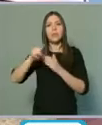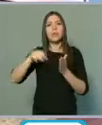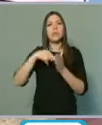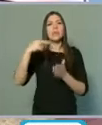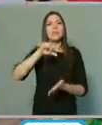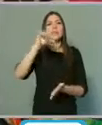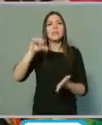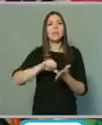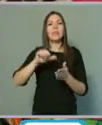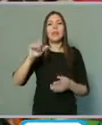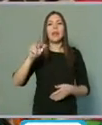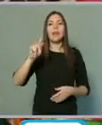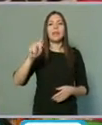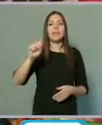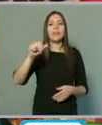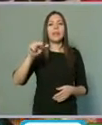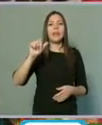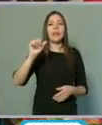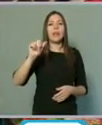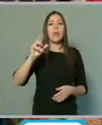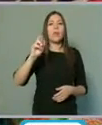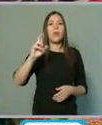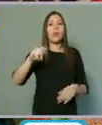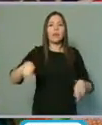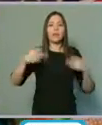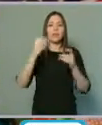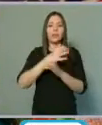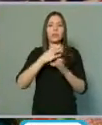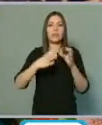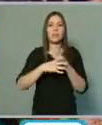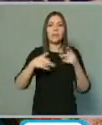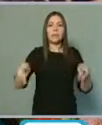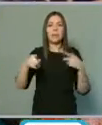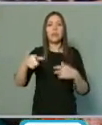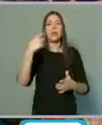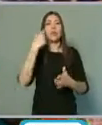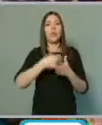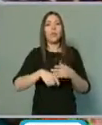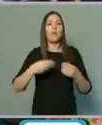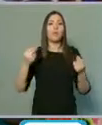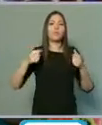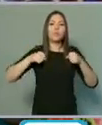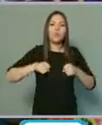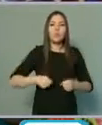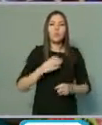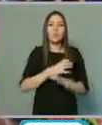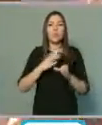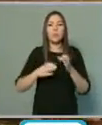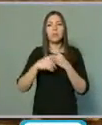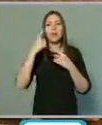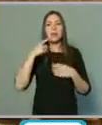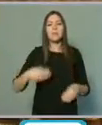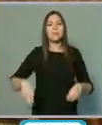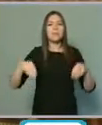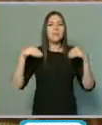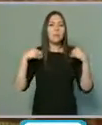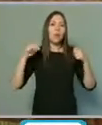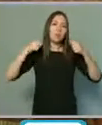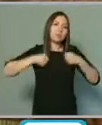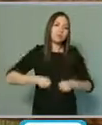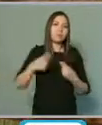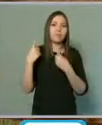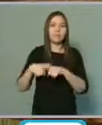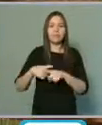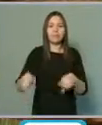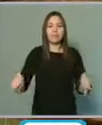ahí puedes encontrar cualquier cantidad de suéteres y de cosas para taparte. De textiles, de textiles. Y por último, también quiero mencionar, muy importante,